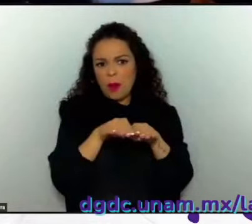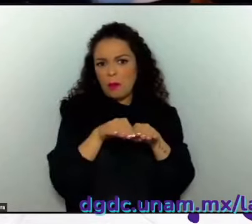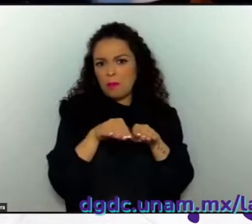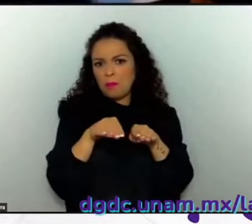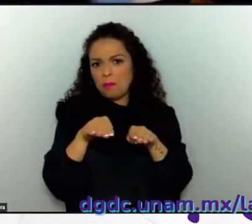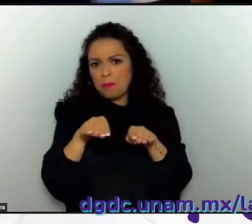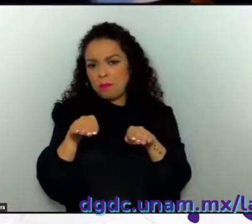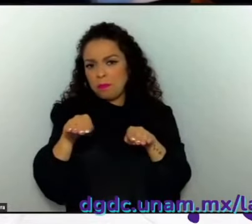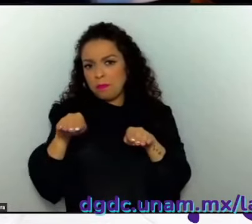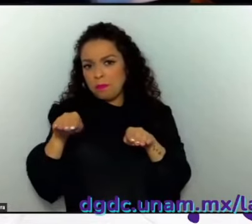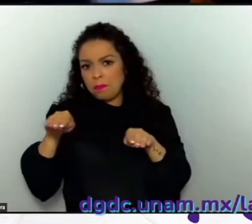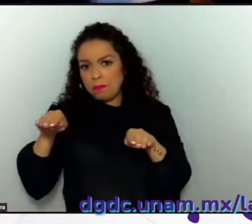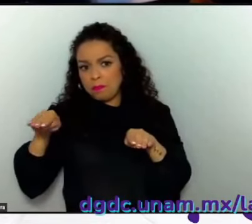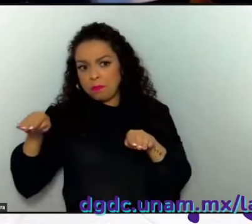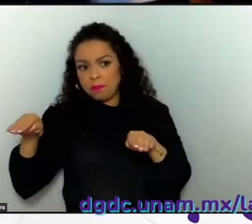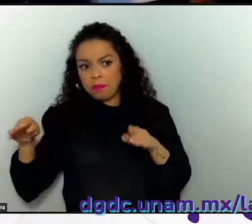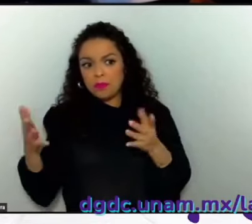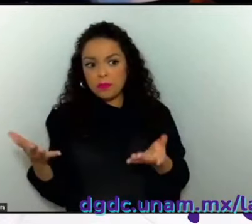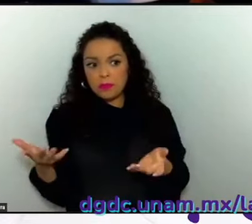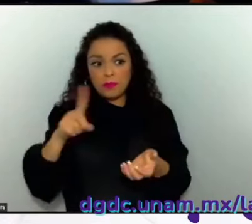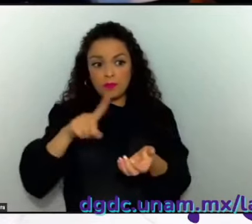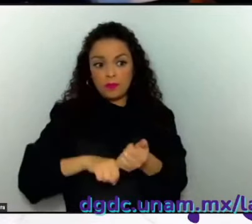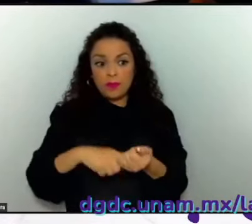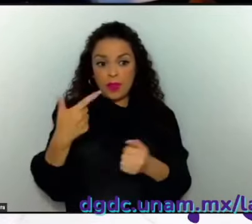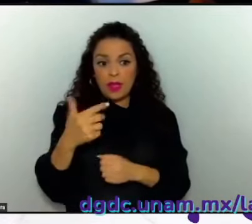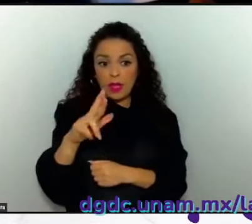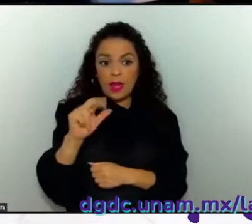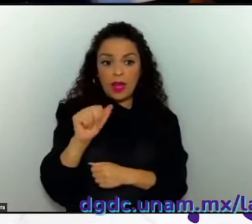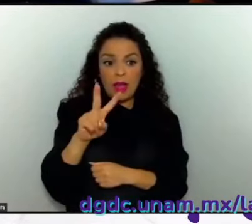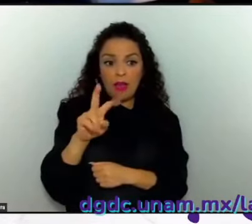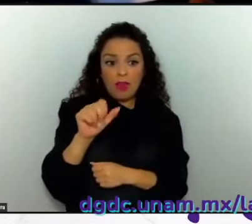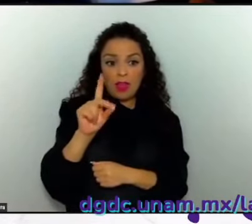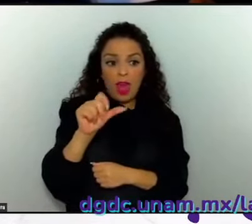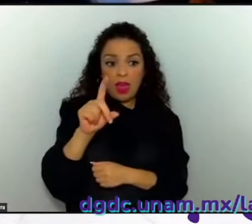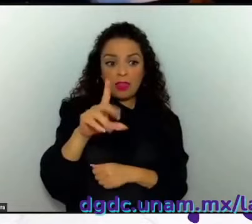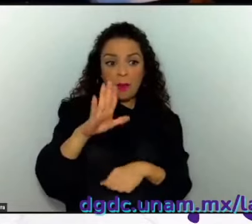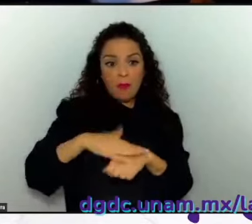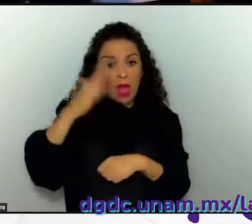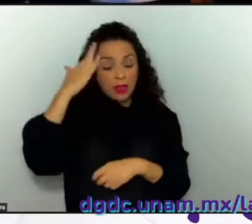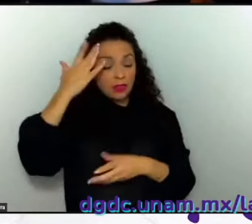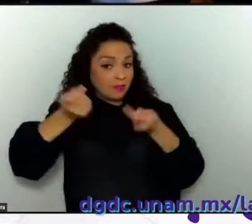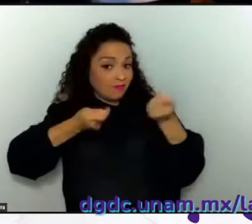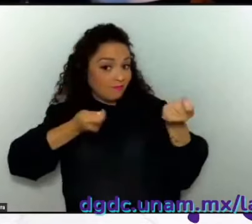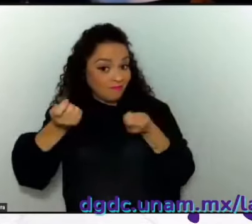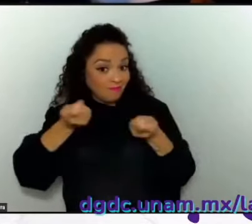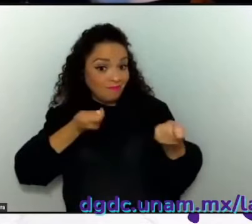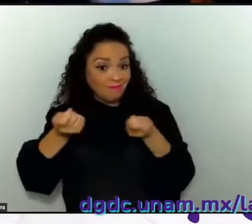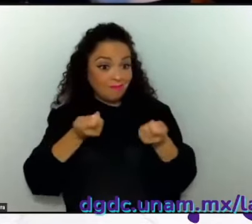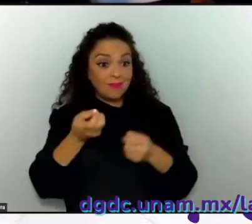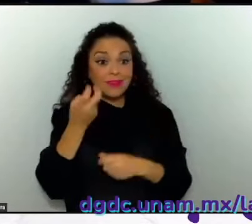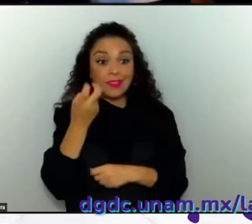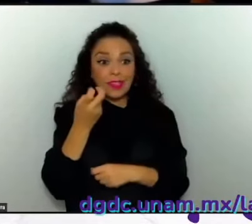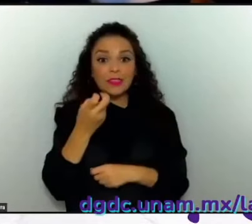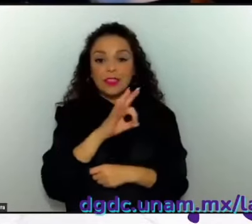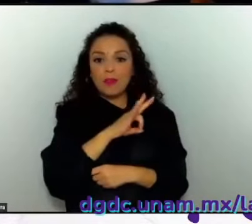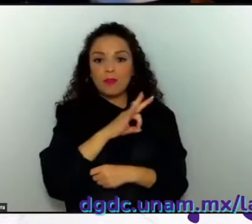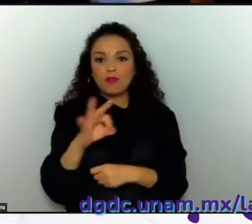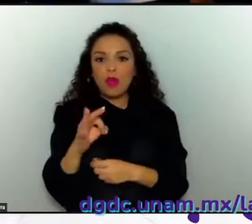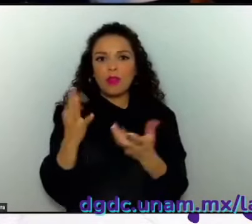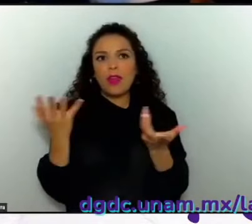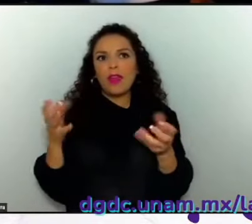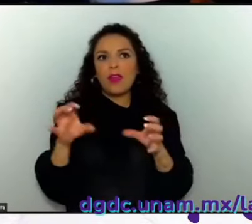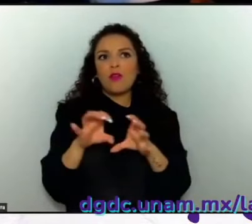sea cerrado debido a la gravedad, que sea dominante, y el universo acabaría contrayéndose, y quién sabe